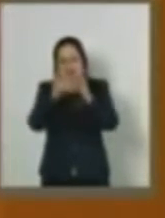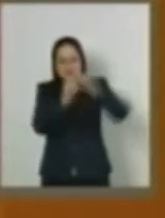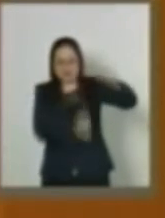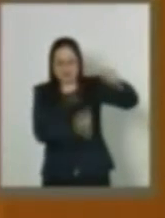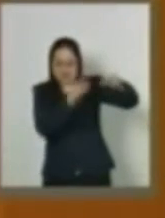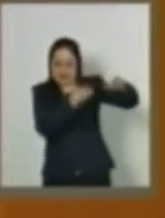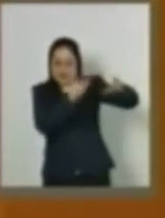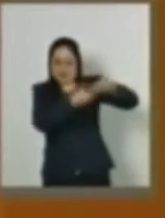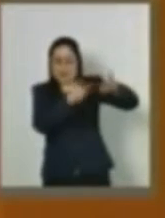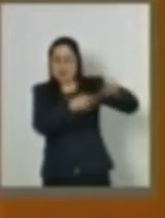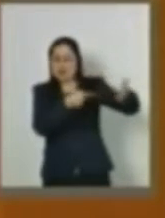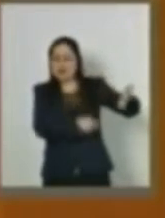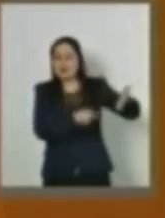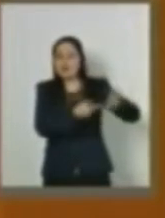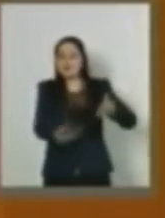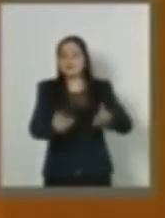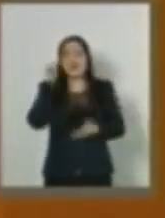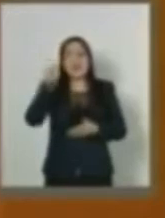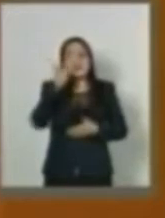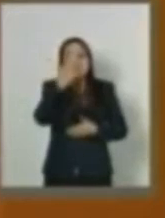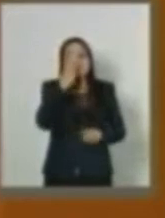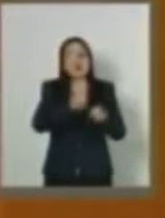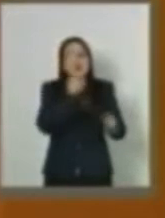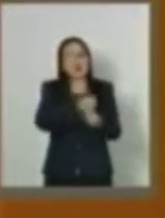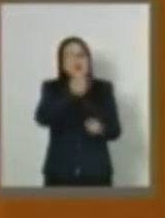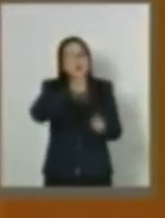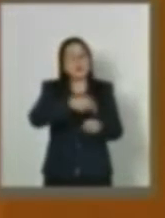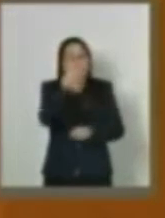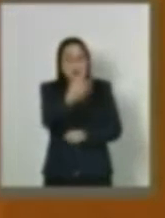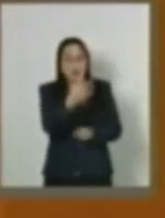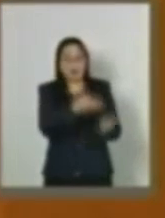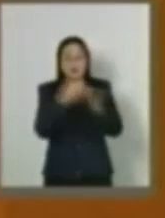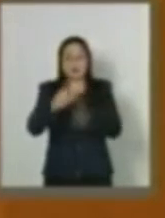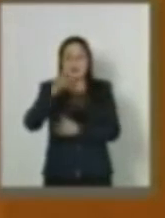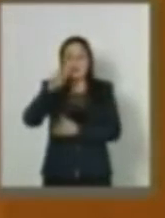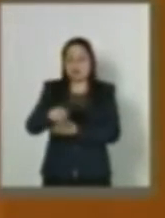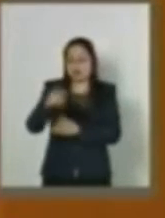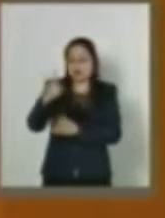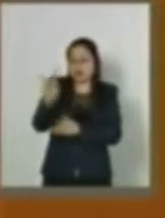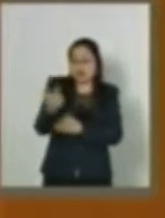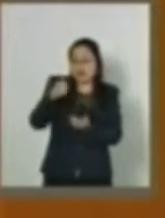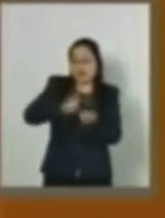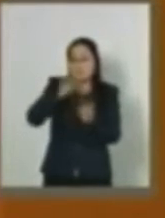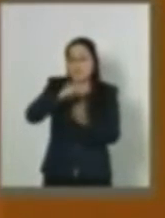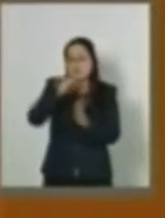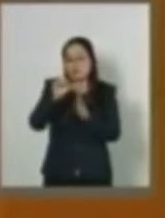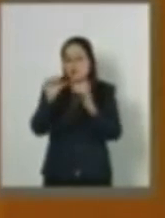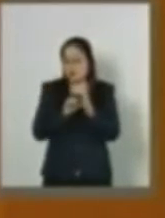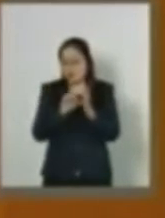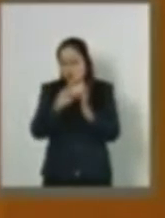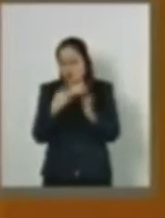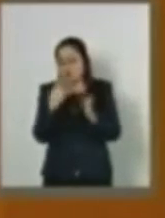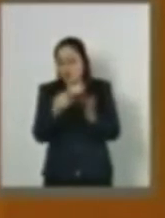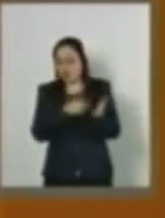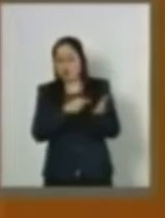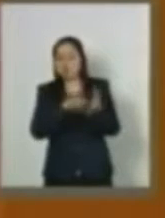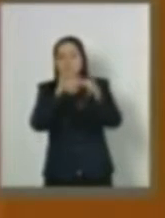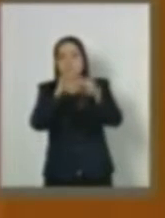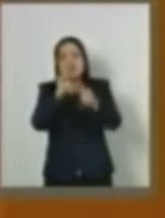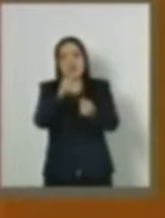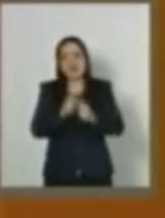conformara un grupo interinstitucional con representantes de las Fuerzas Armadas y también de autoridades civiles. También se discutió, entre